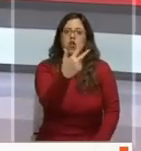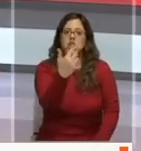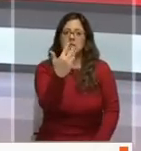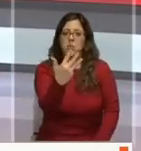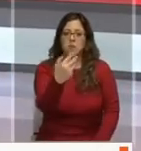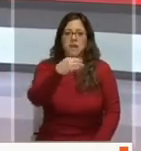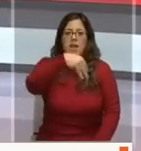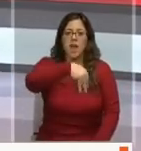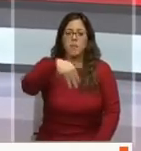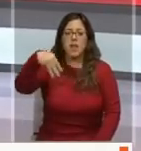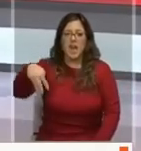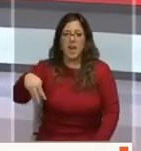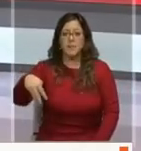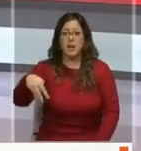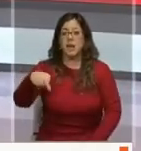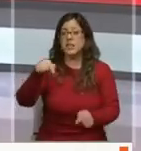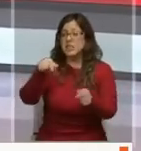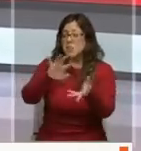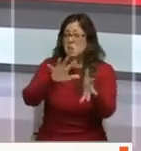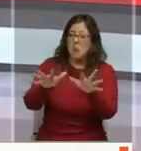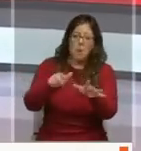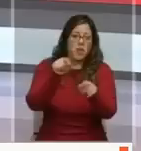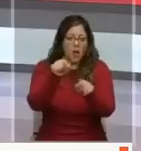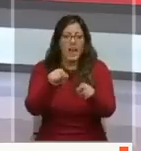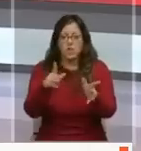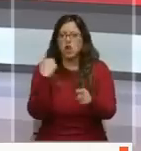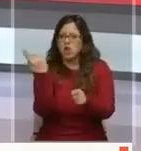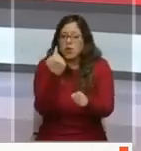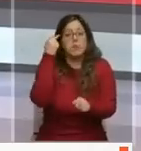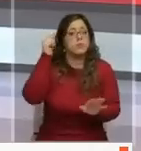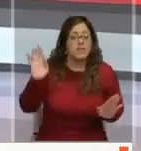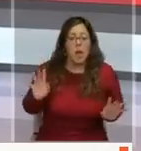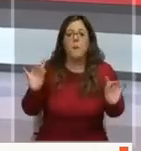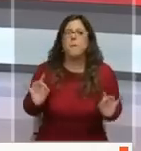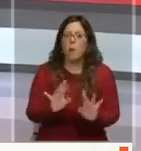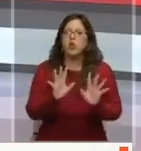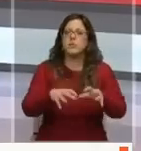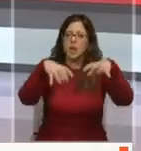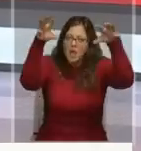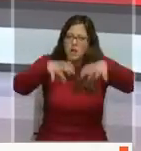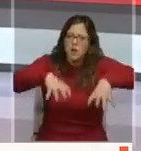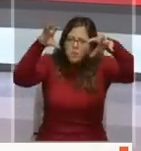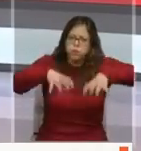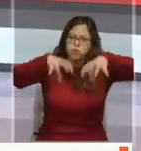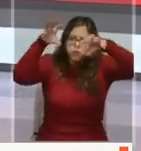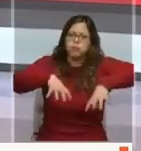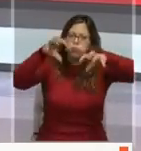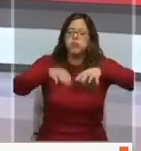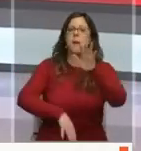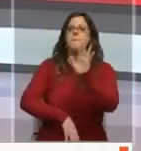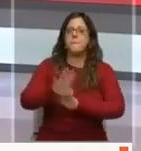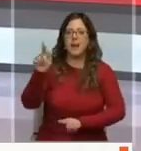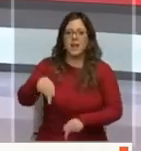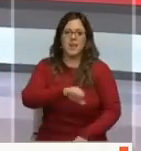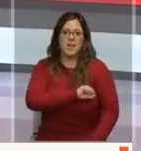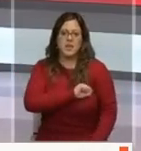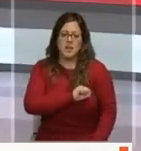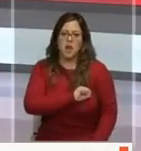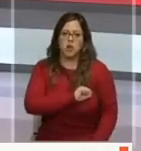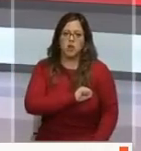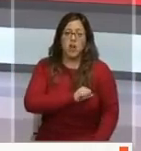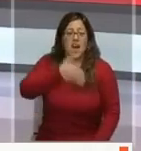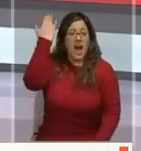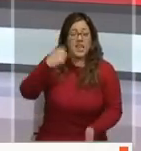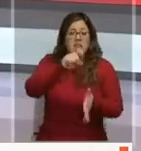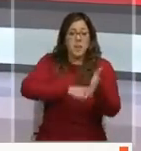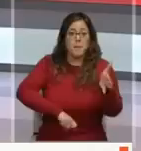se da eso, que más o menos está dentro de lo que nosotros tenemos pronosticado, podría ser la lluvia más intensa de lo que va del año en la capital. La anterior en junio,